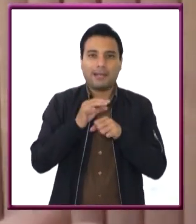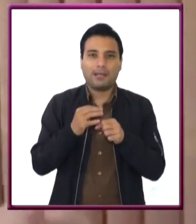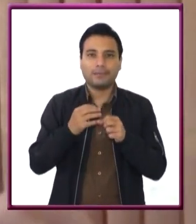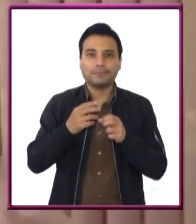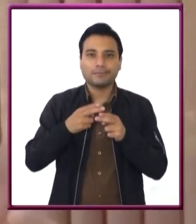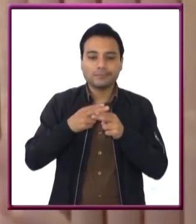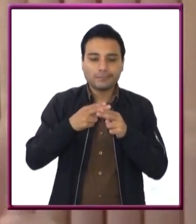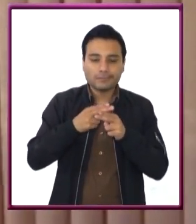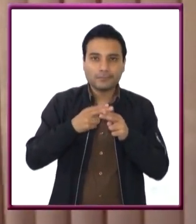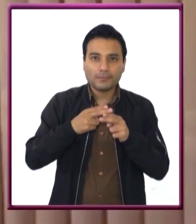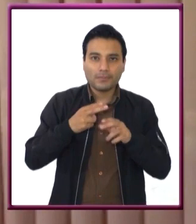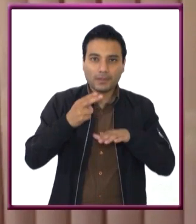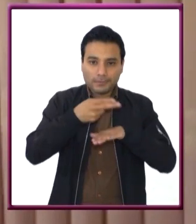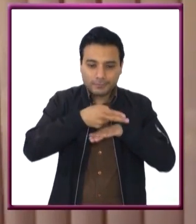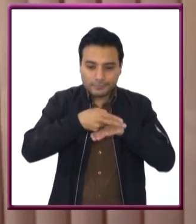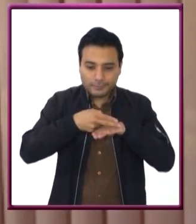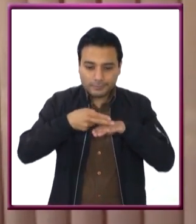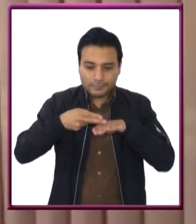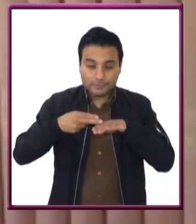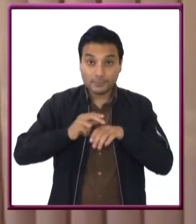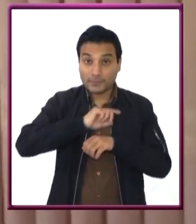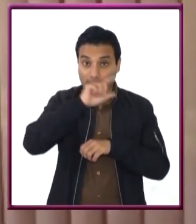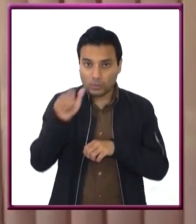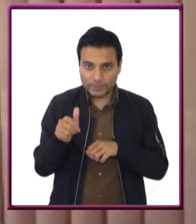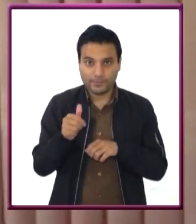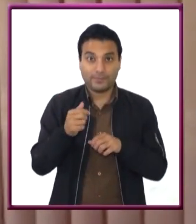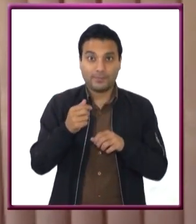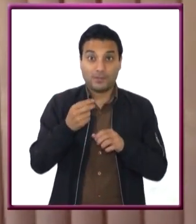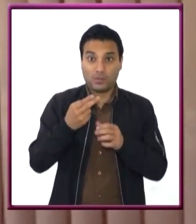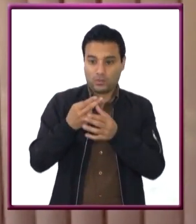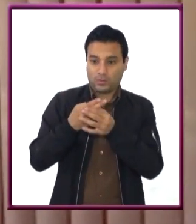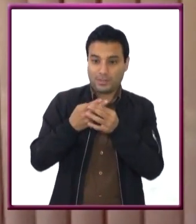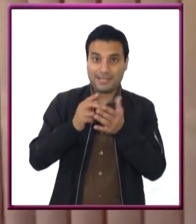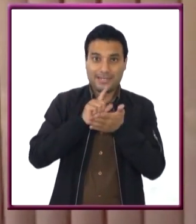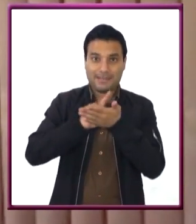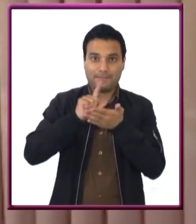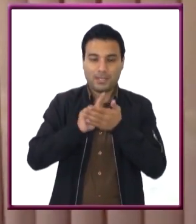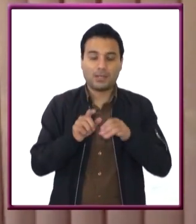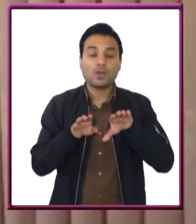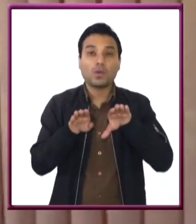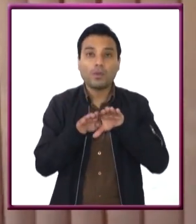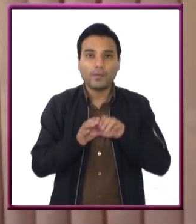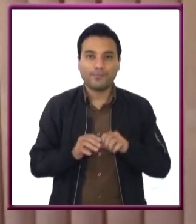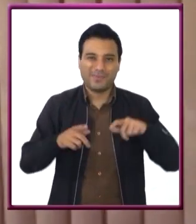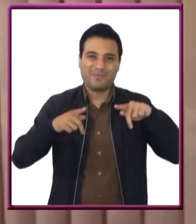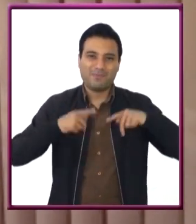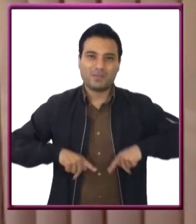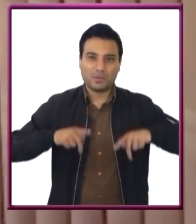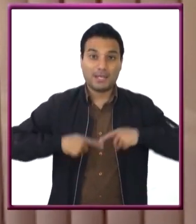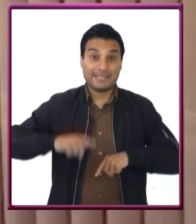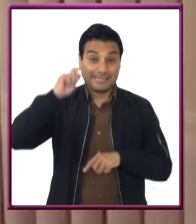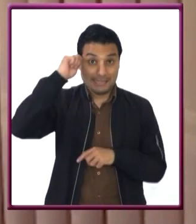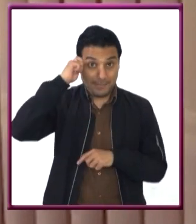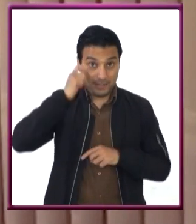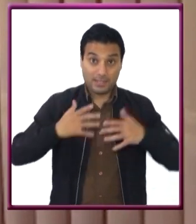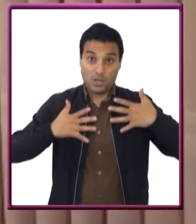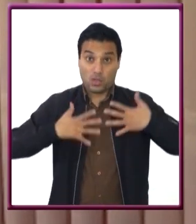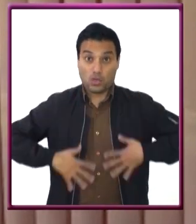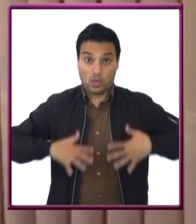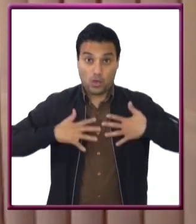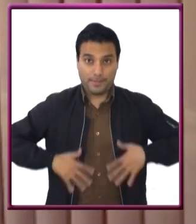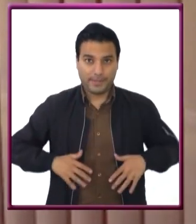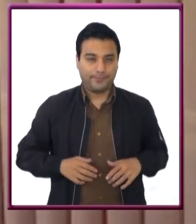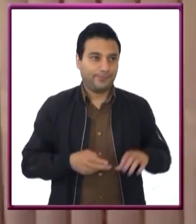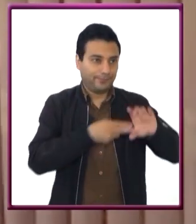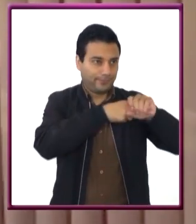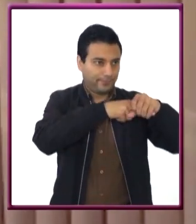de cualquier alimento, el acto seguido era limpiar el cuchillo en la ropa de la servidumbre.